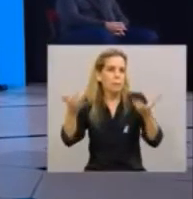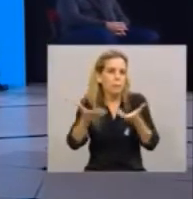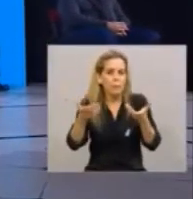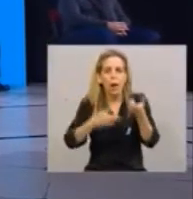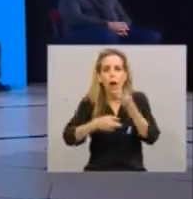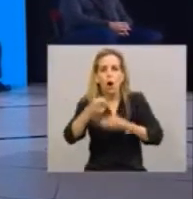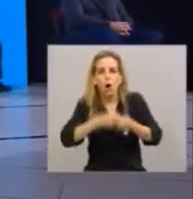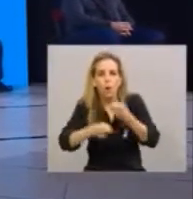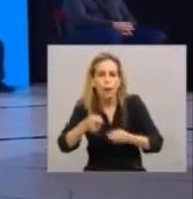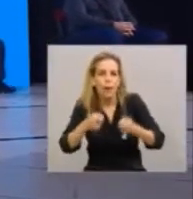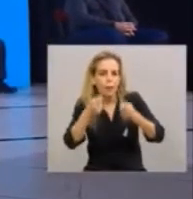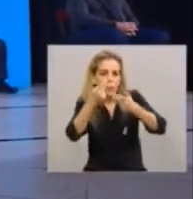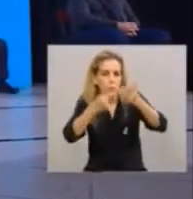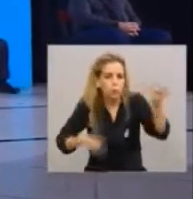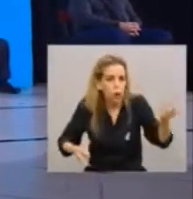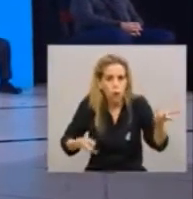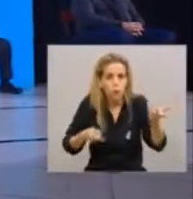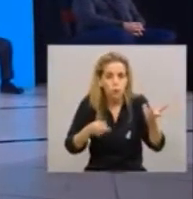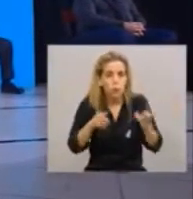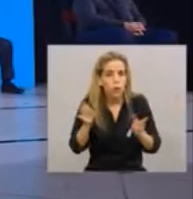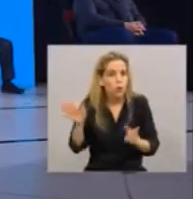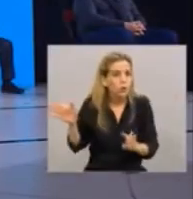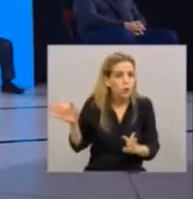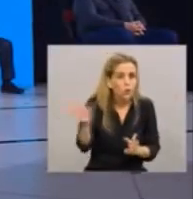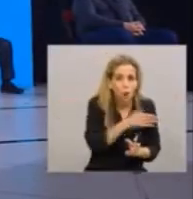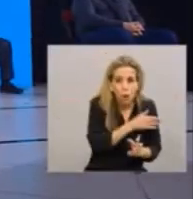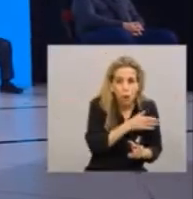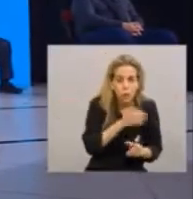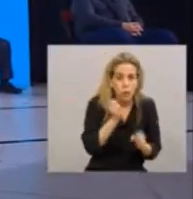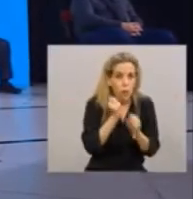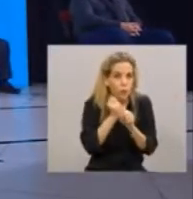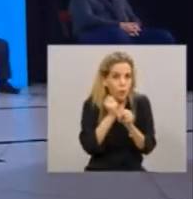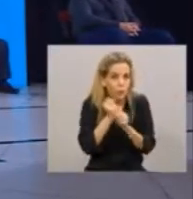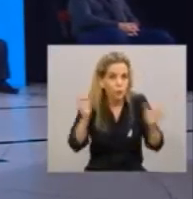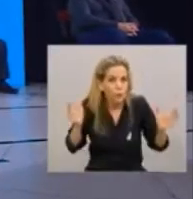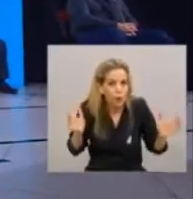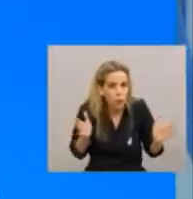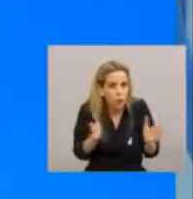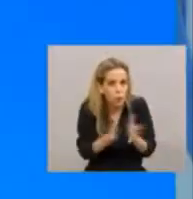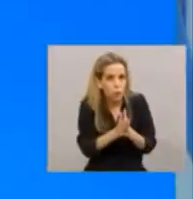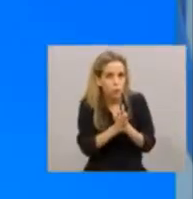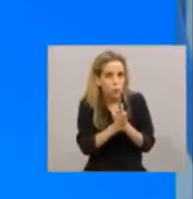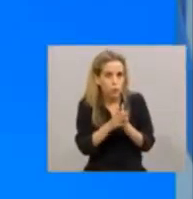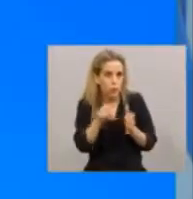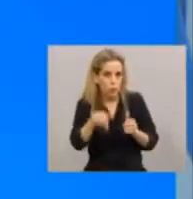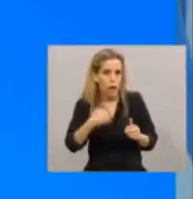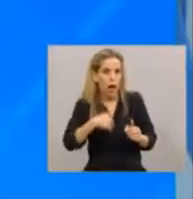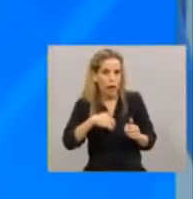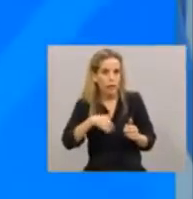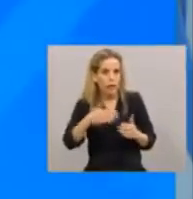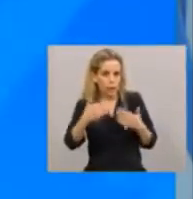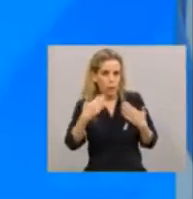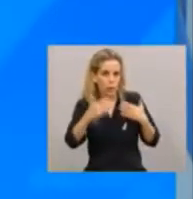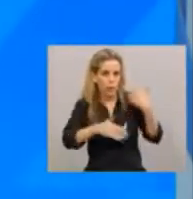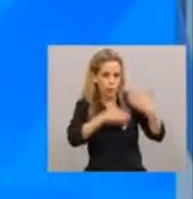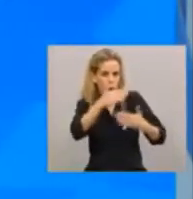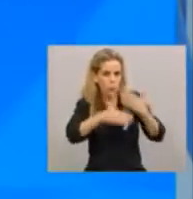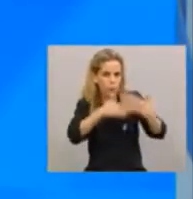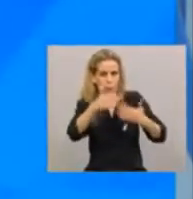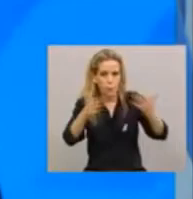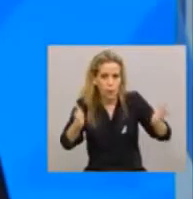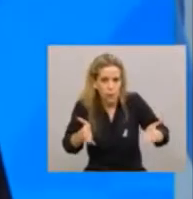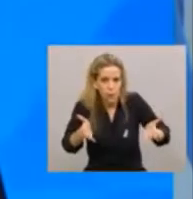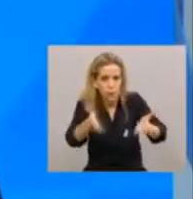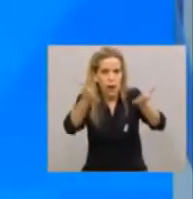comercio entre todos vamos a poner de pie este país no es verdad que no tengamos